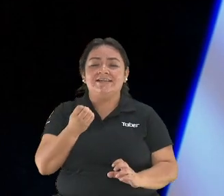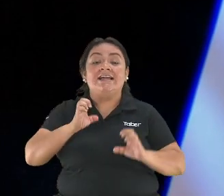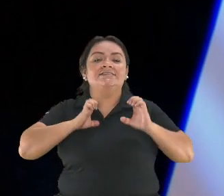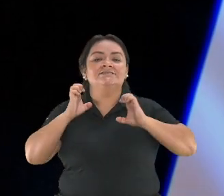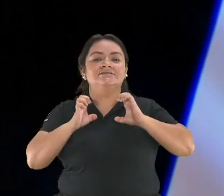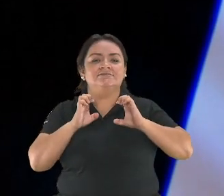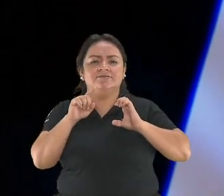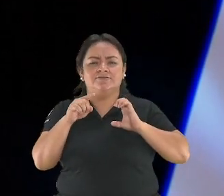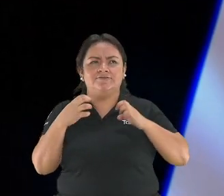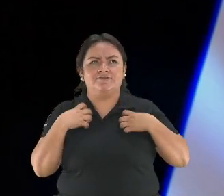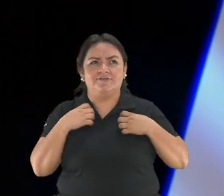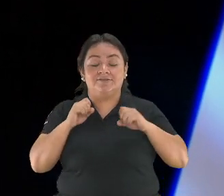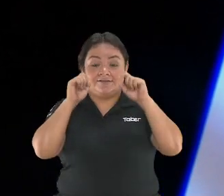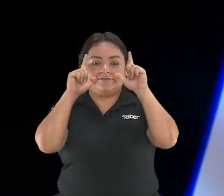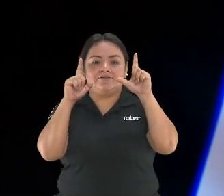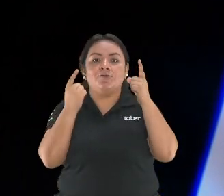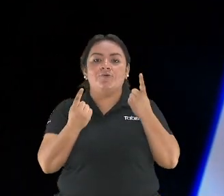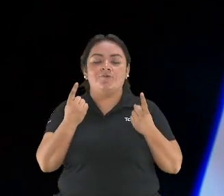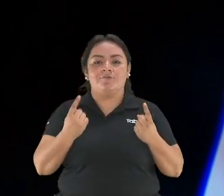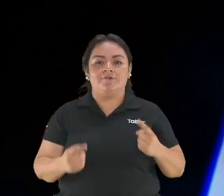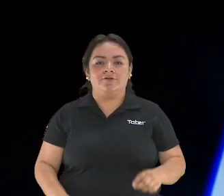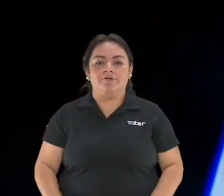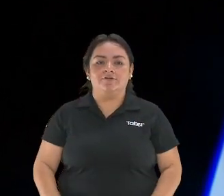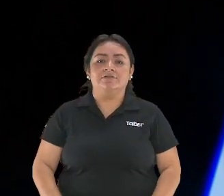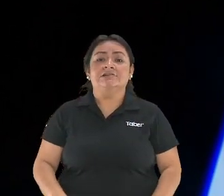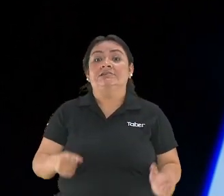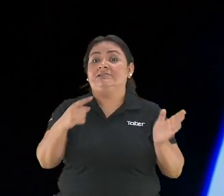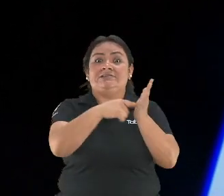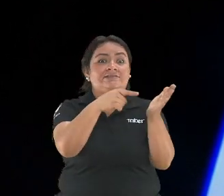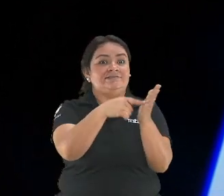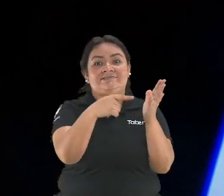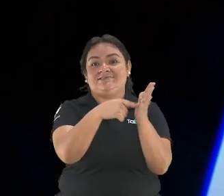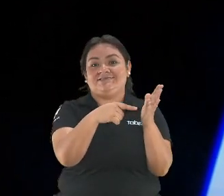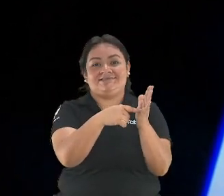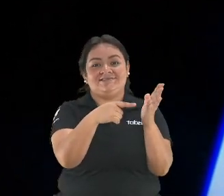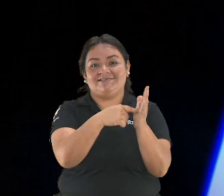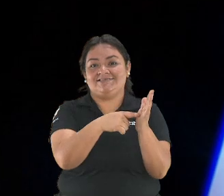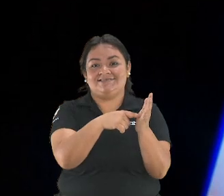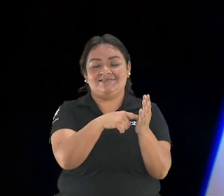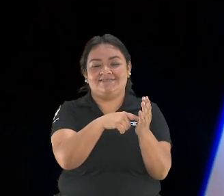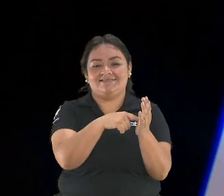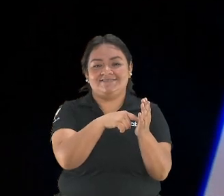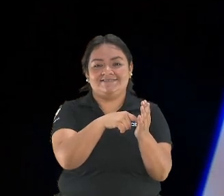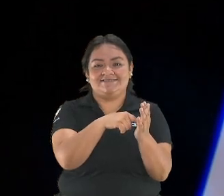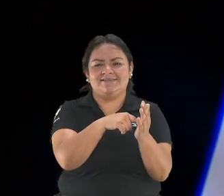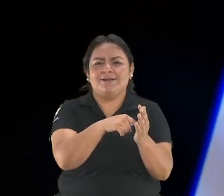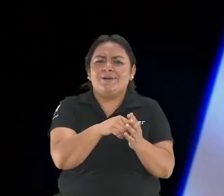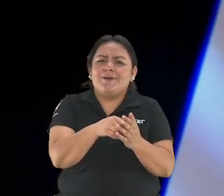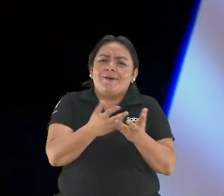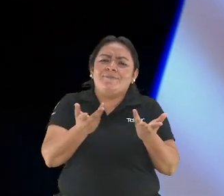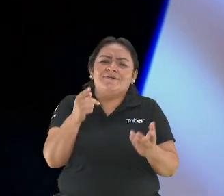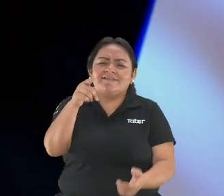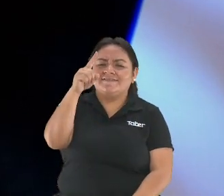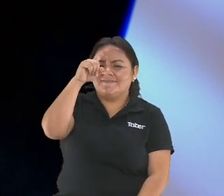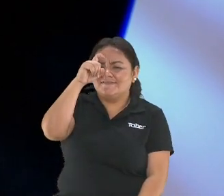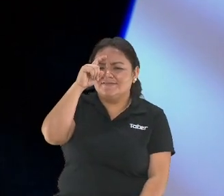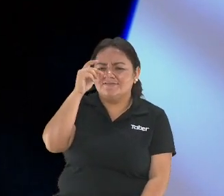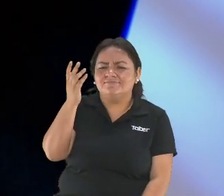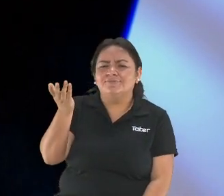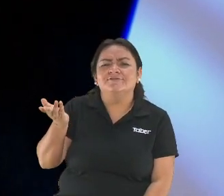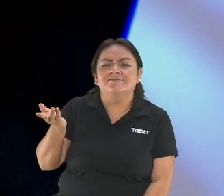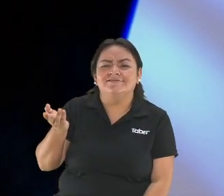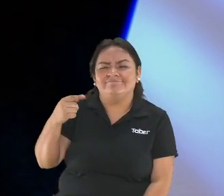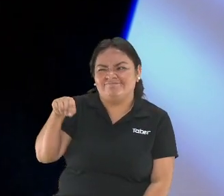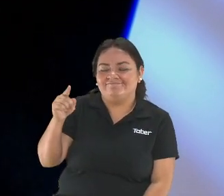a levantarte las deudas pastos porque vas a trabajar